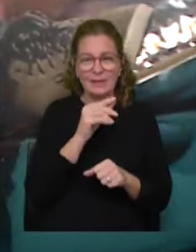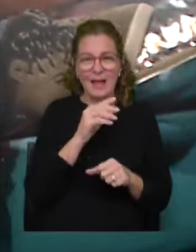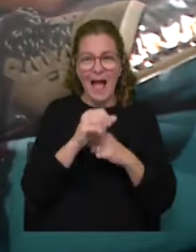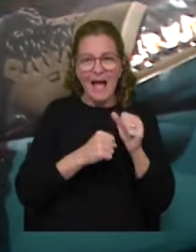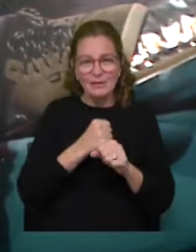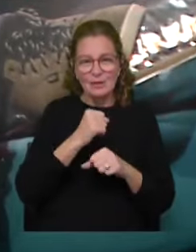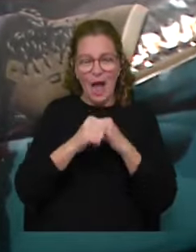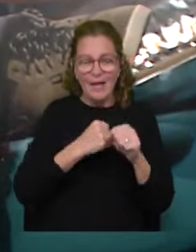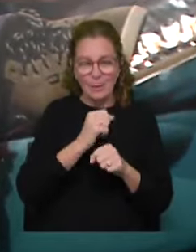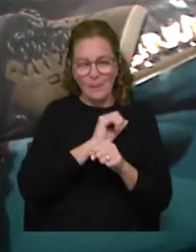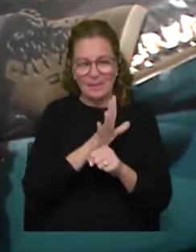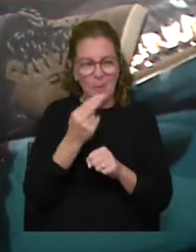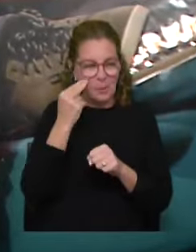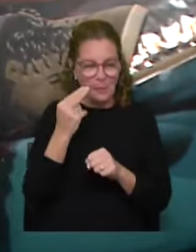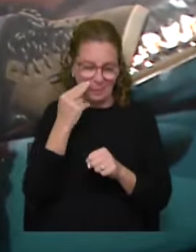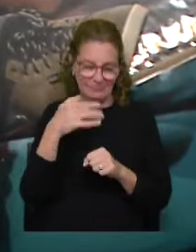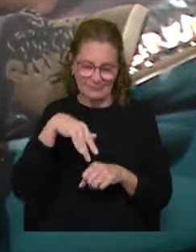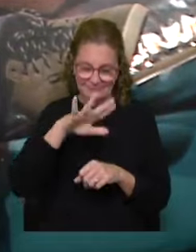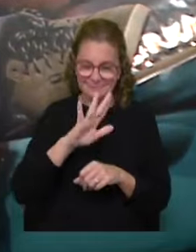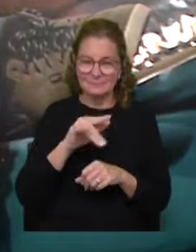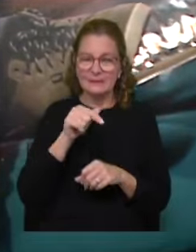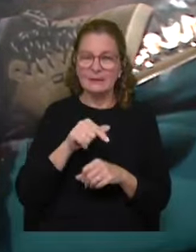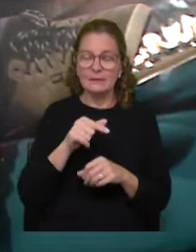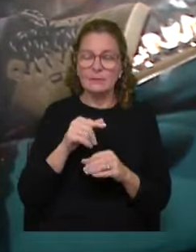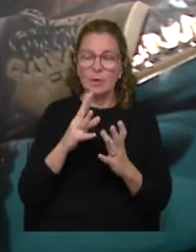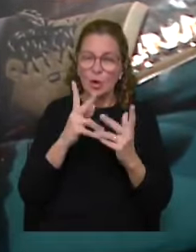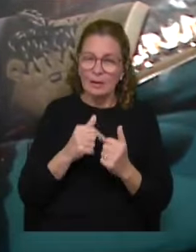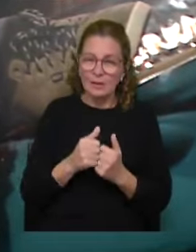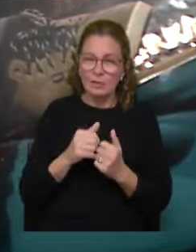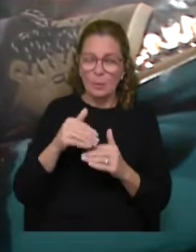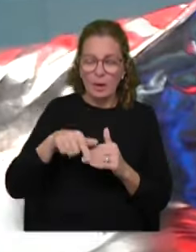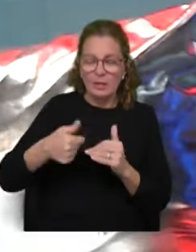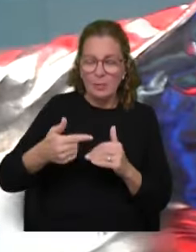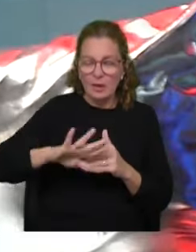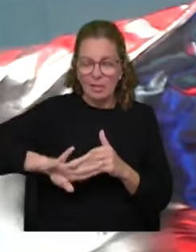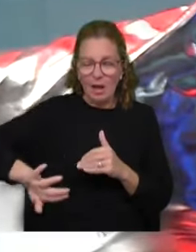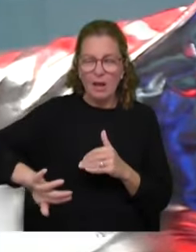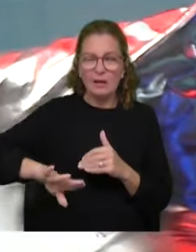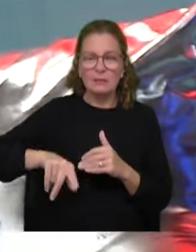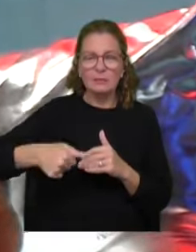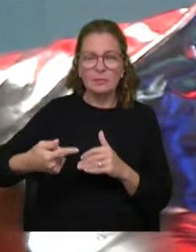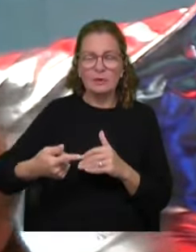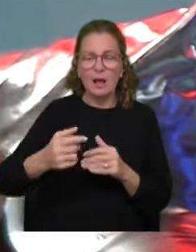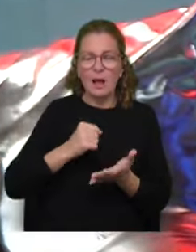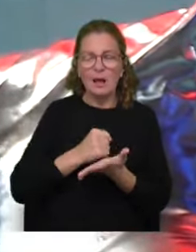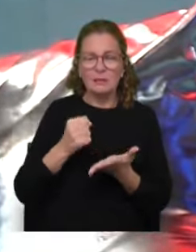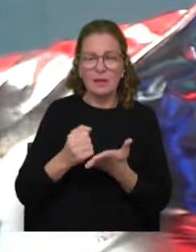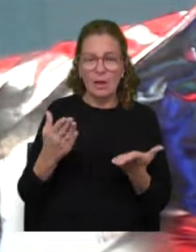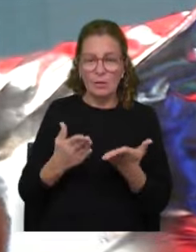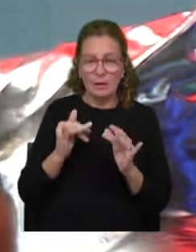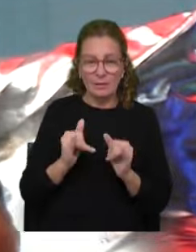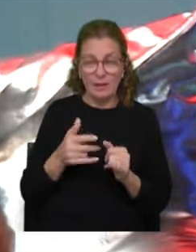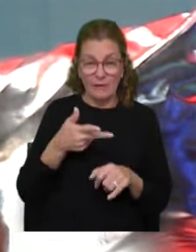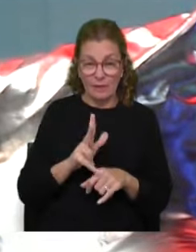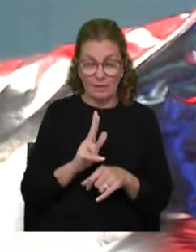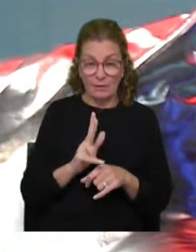años. pero fue así. Y se terminó posponiendo hasta que cuadró. Cuadraron estas